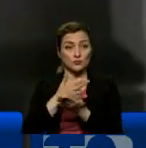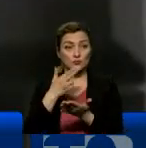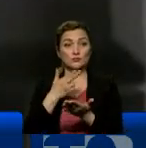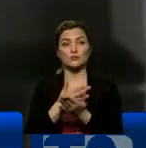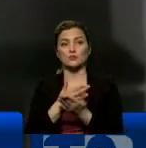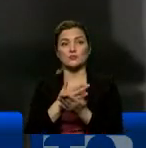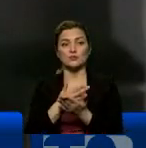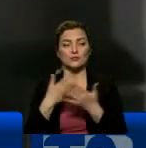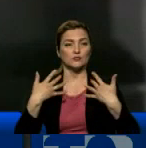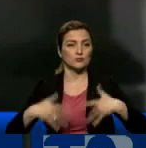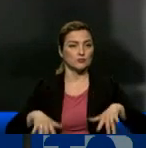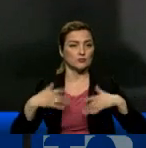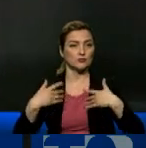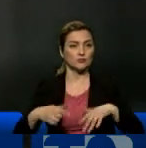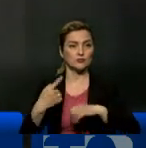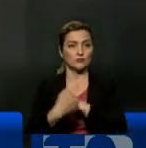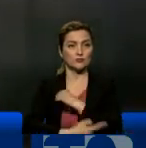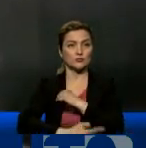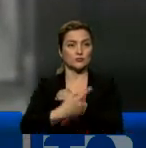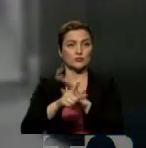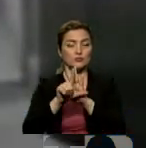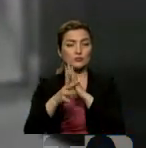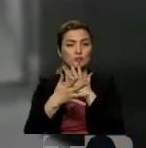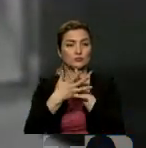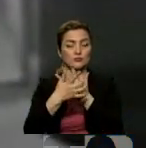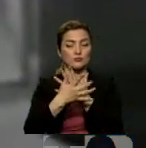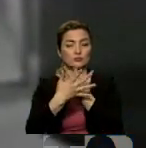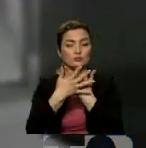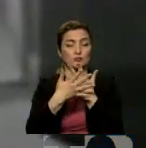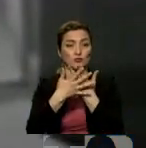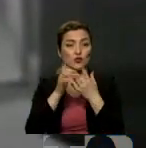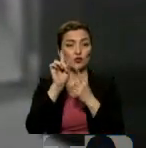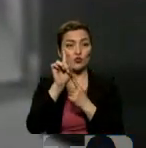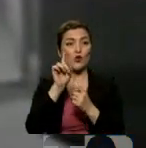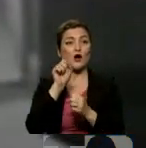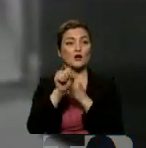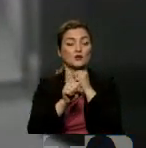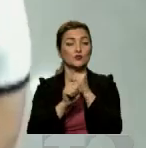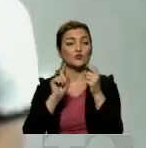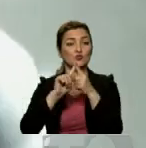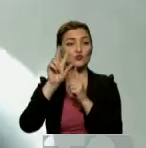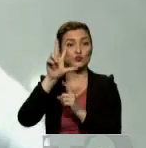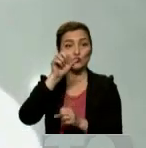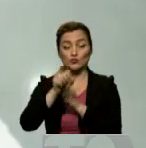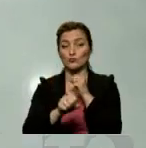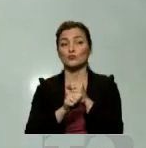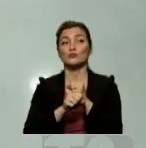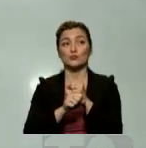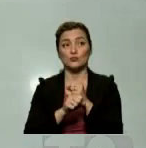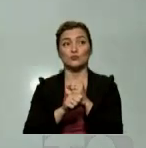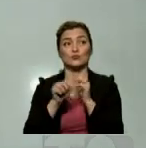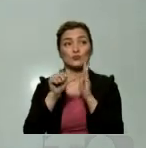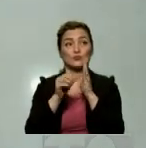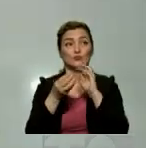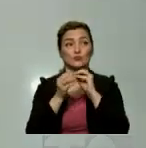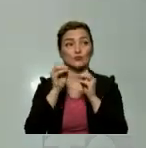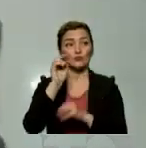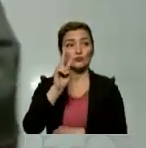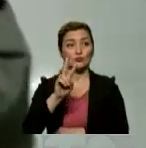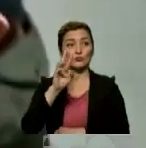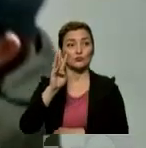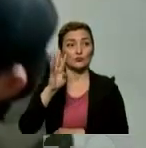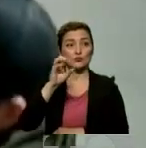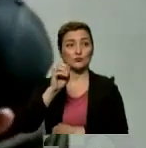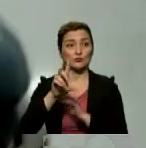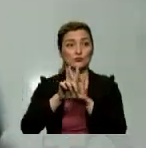de armas de fuego es un delito sancionado con pena privativa de libertad de 1 a 3 años y está estipulado en el artículo